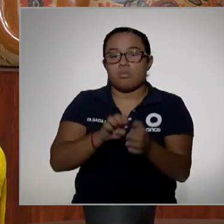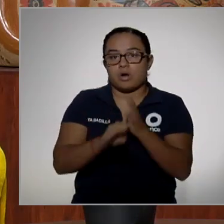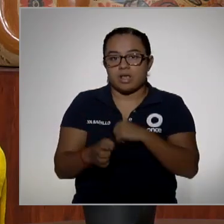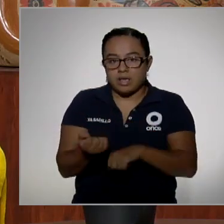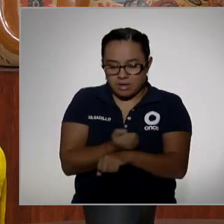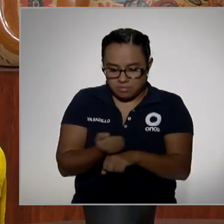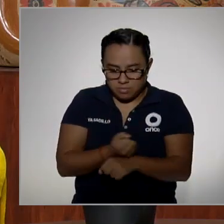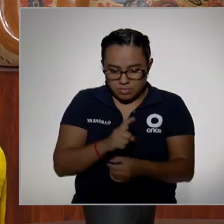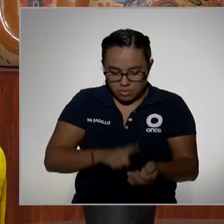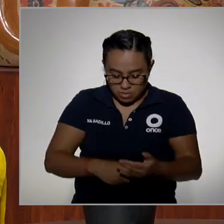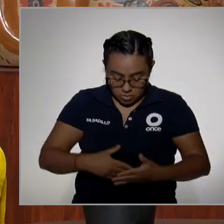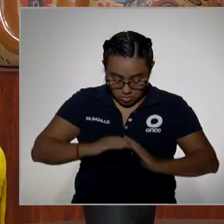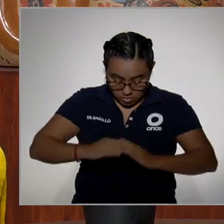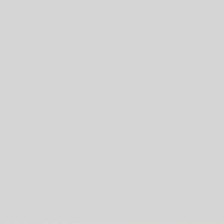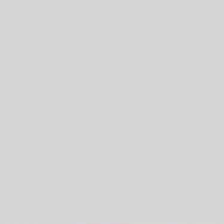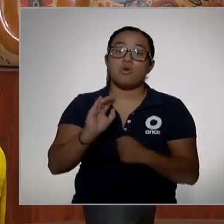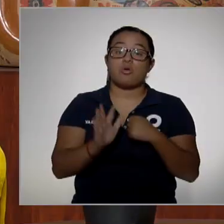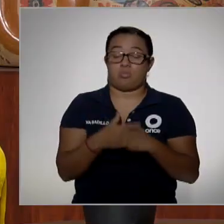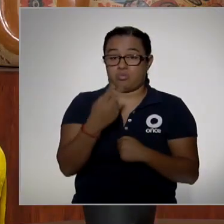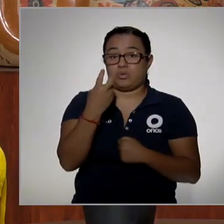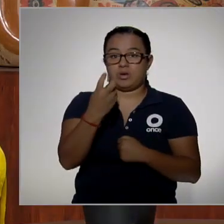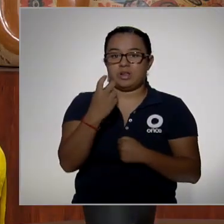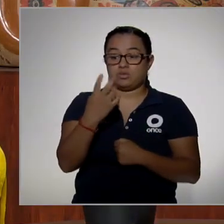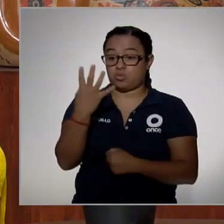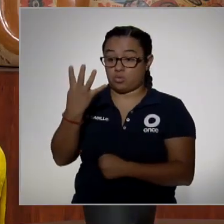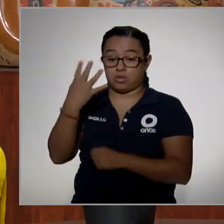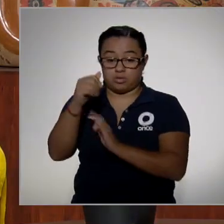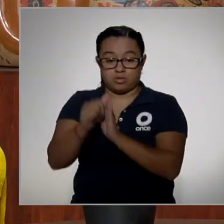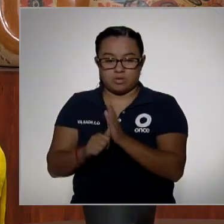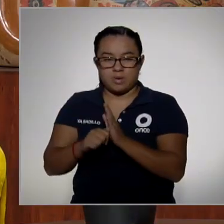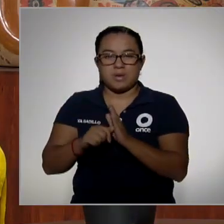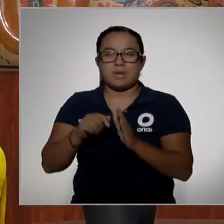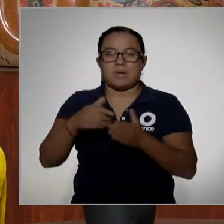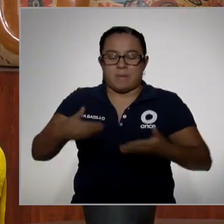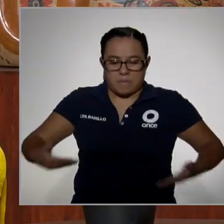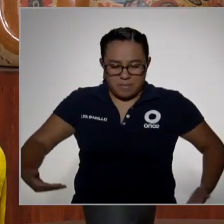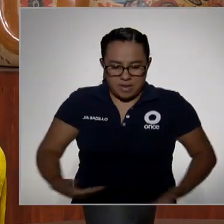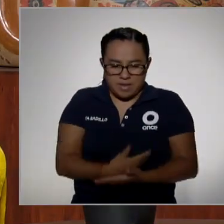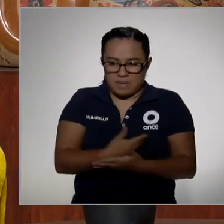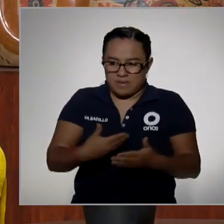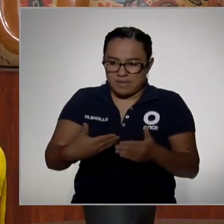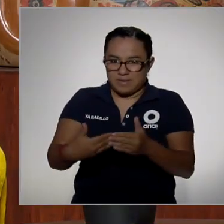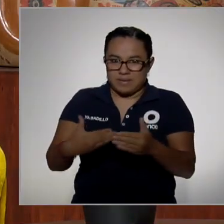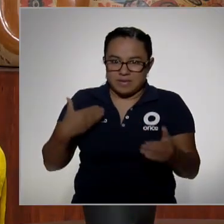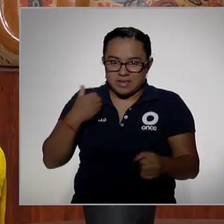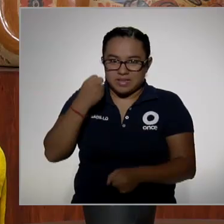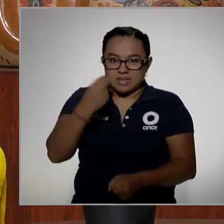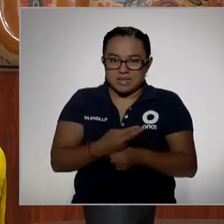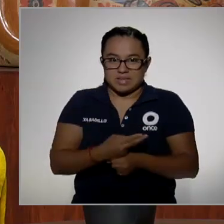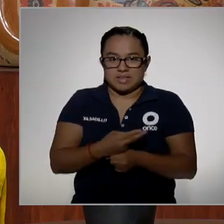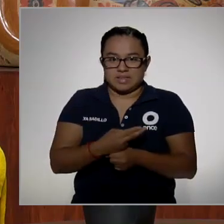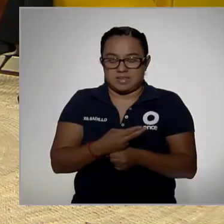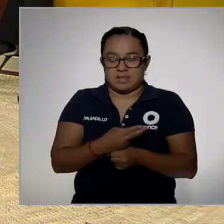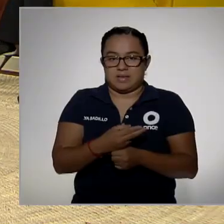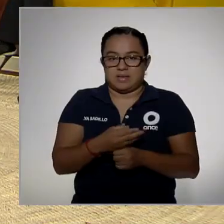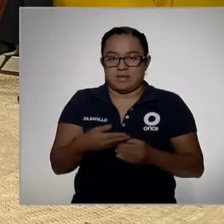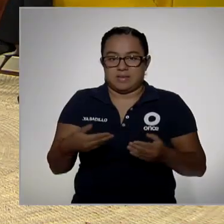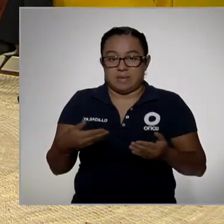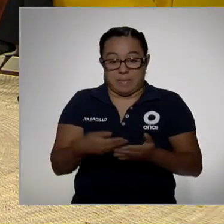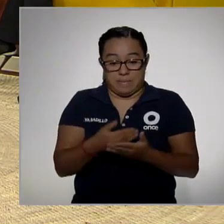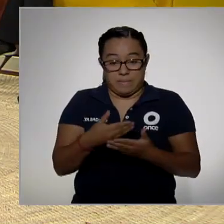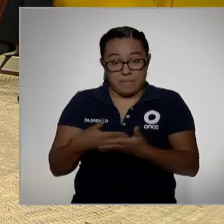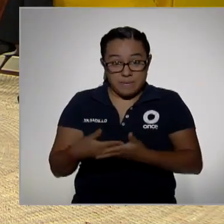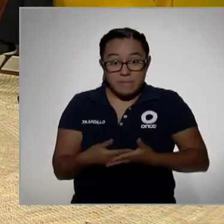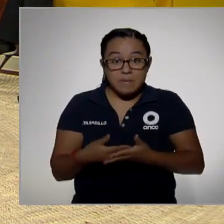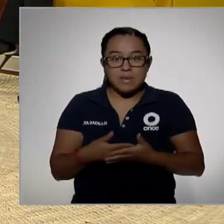si hay bebés este que tienen enfermedades crónicas el cuarto mes en los bebés que nacieron a término o en etapas más tempranas en los bebés prematuros vamos